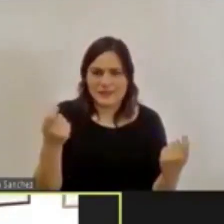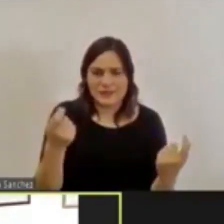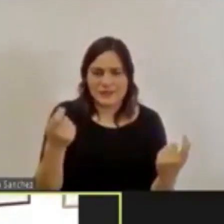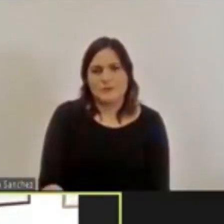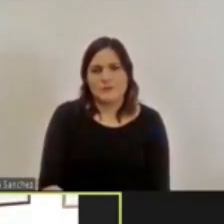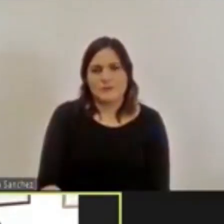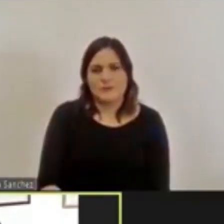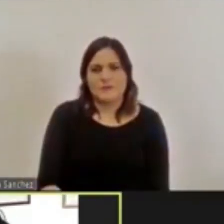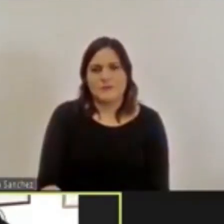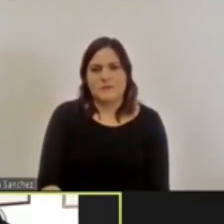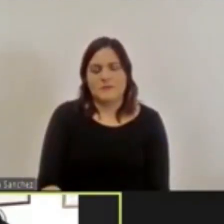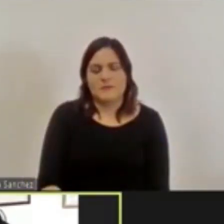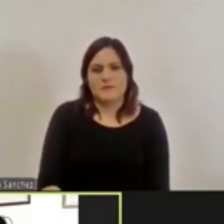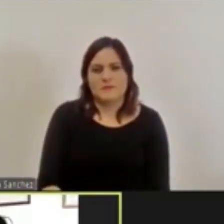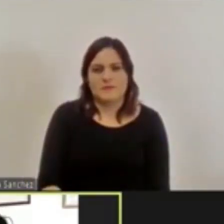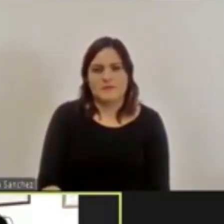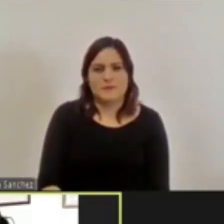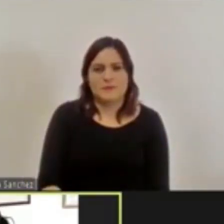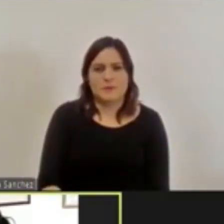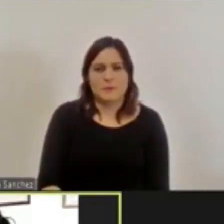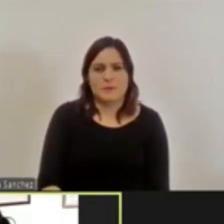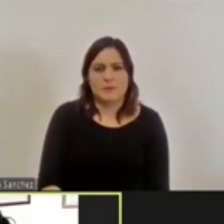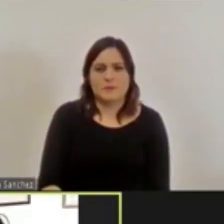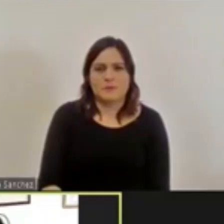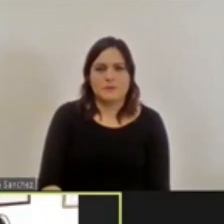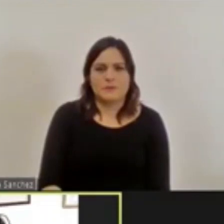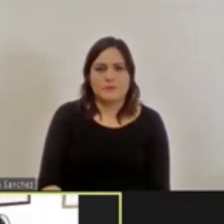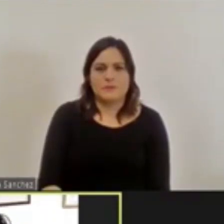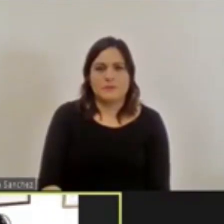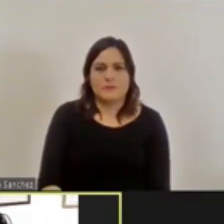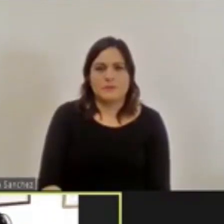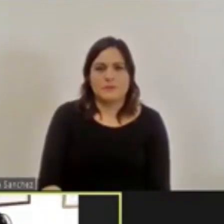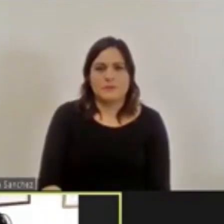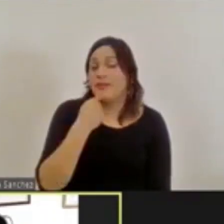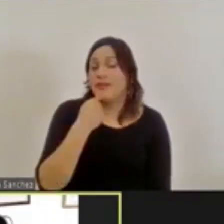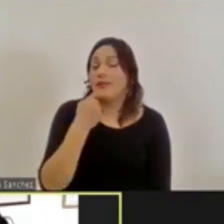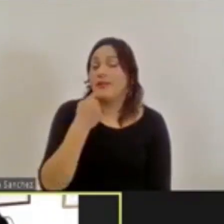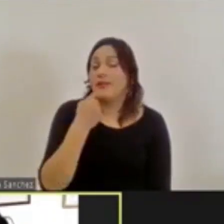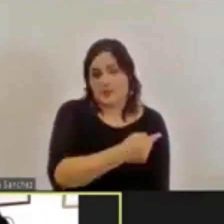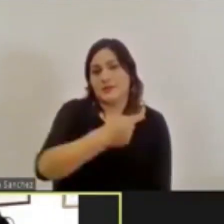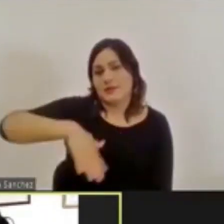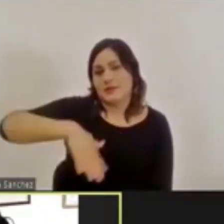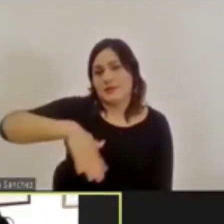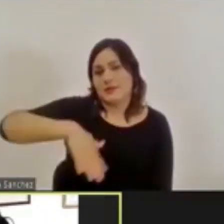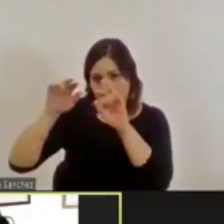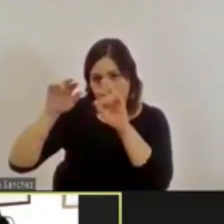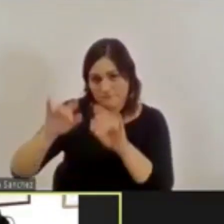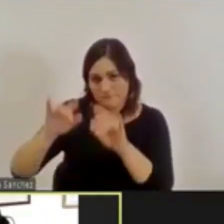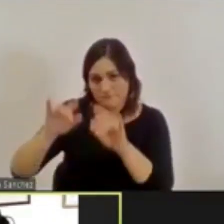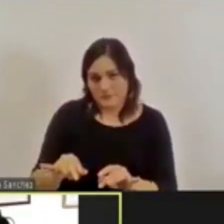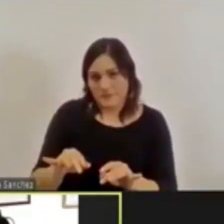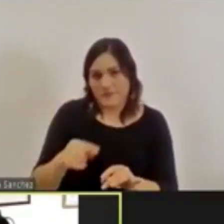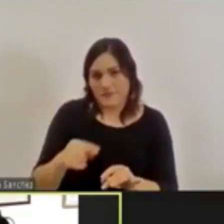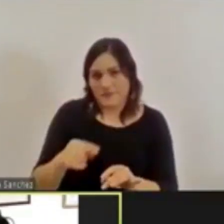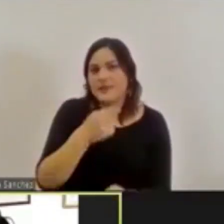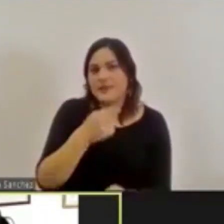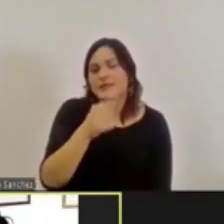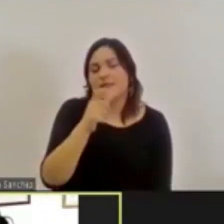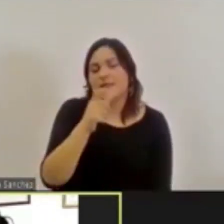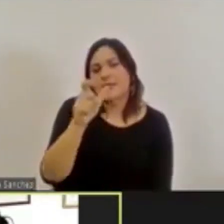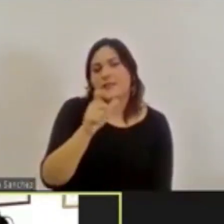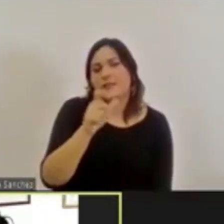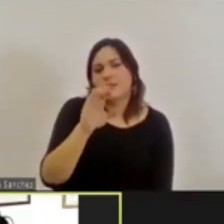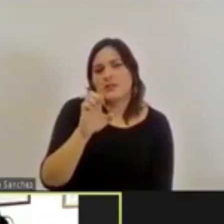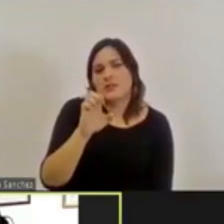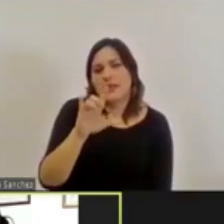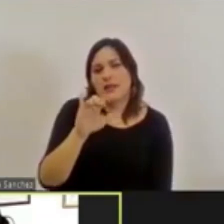y Susana enfermera. Entonces les vamos a pasar unos comentarios que nos hicieron. Claro. Por ejemplo, Shelly... A